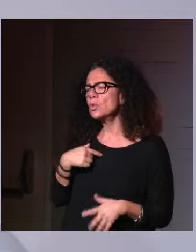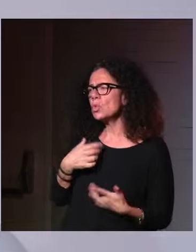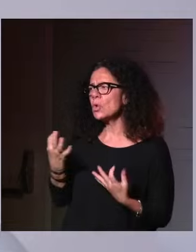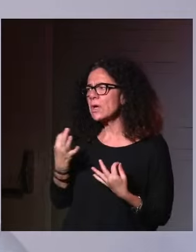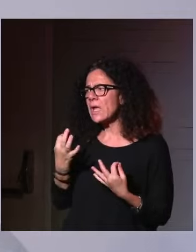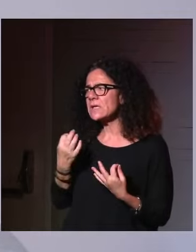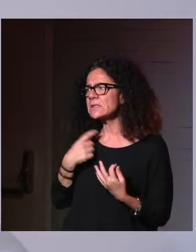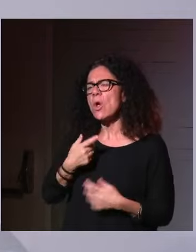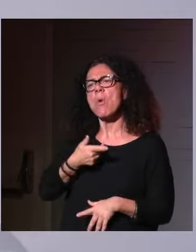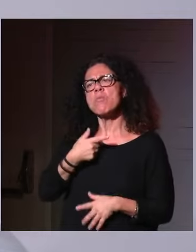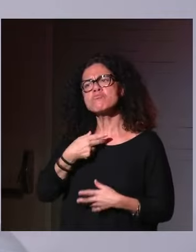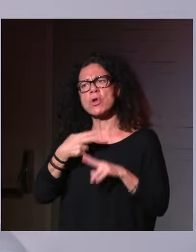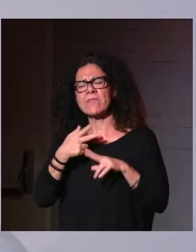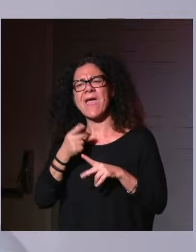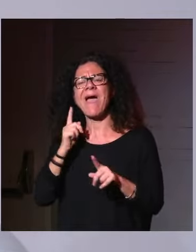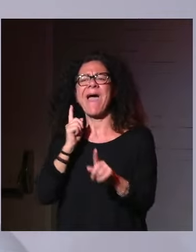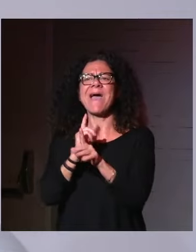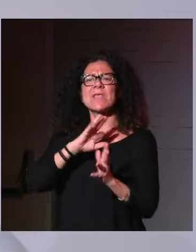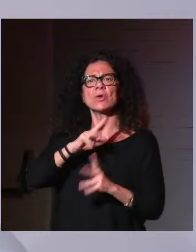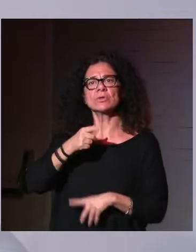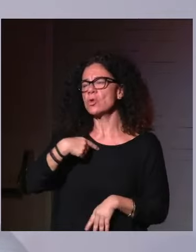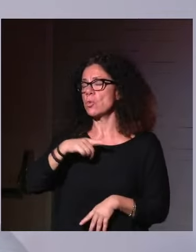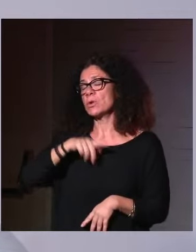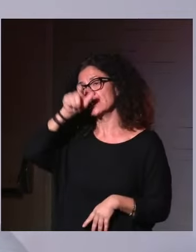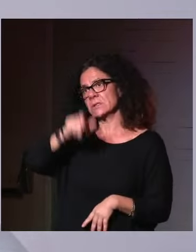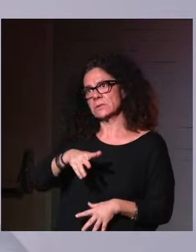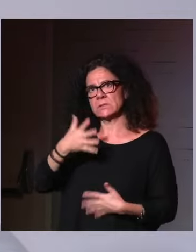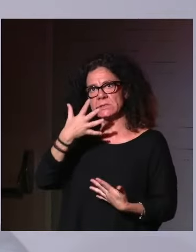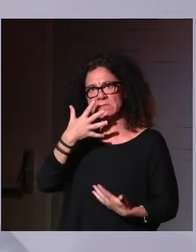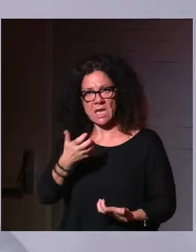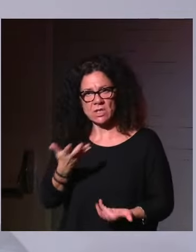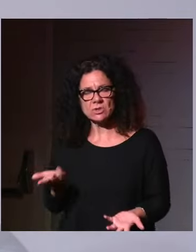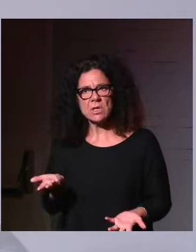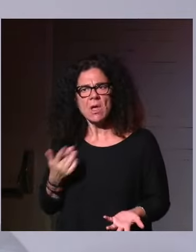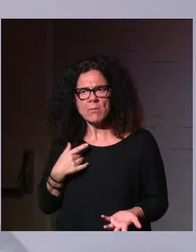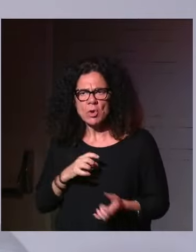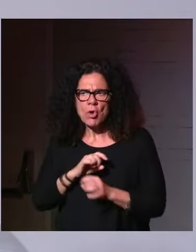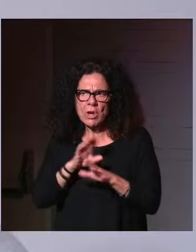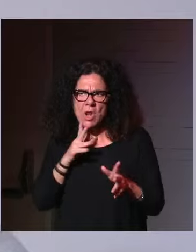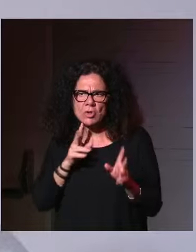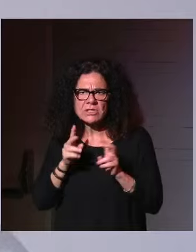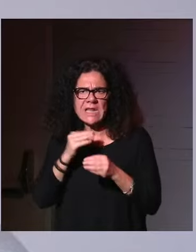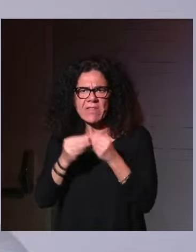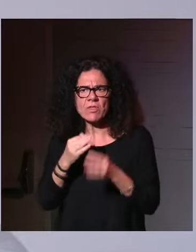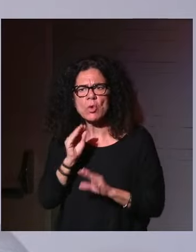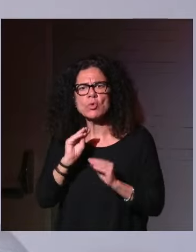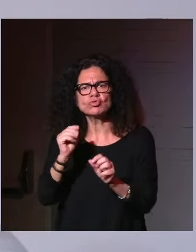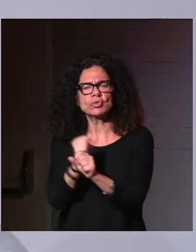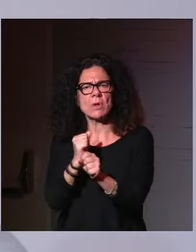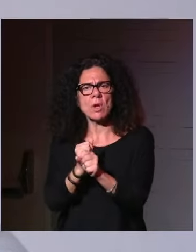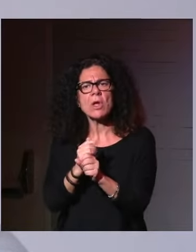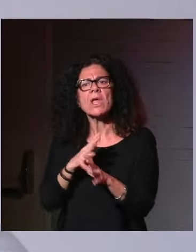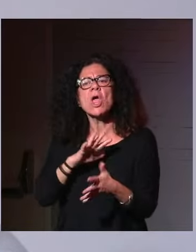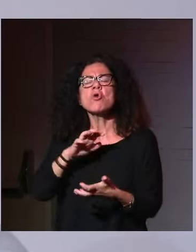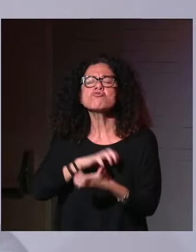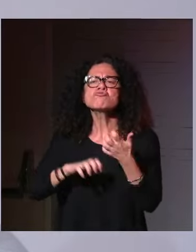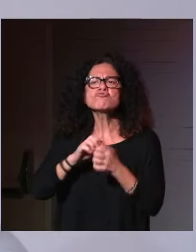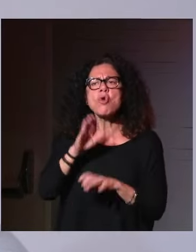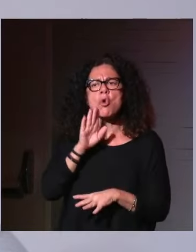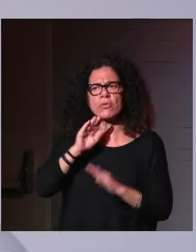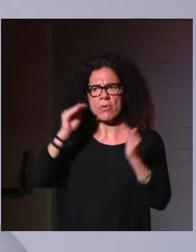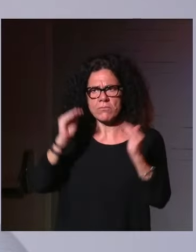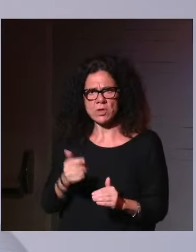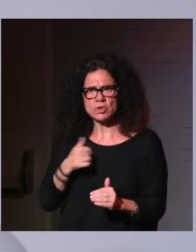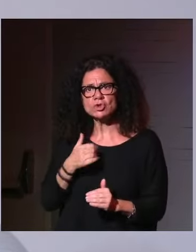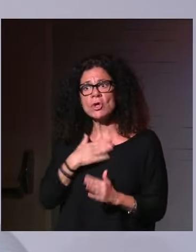anticorrupción No porque Estos son unos señores muy serios eh pero claro que están buscando algo con su trabajo que haya menos corrupción Yo estoy buscando que haga